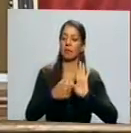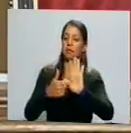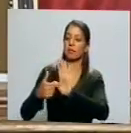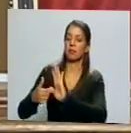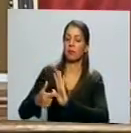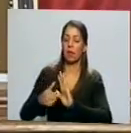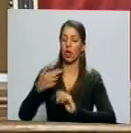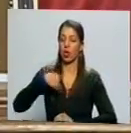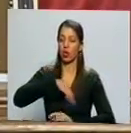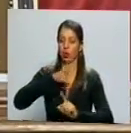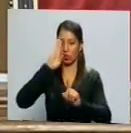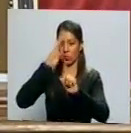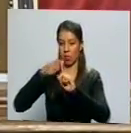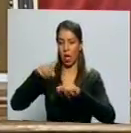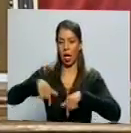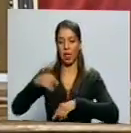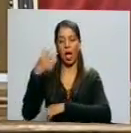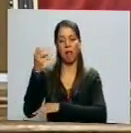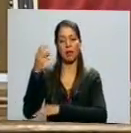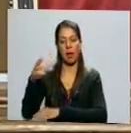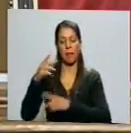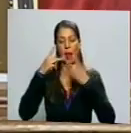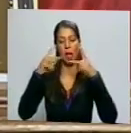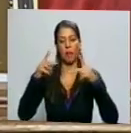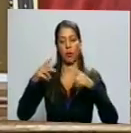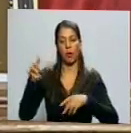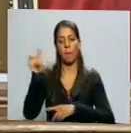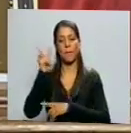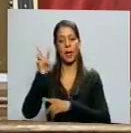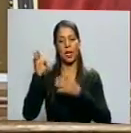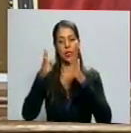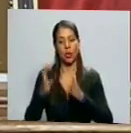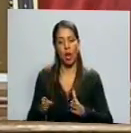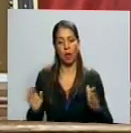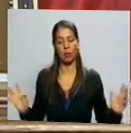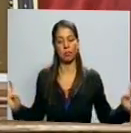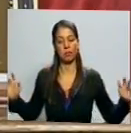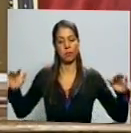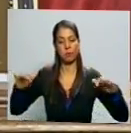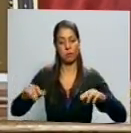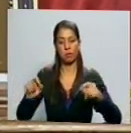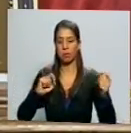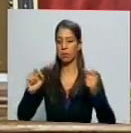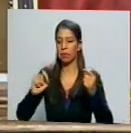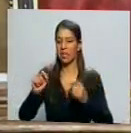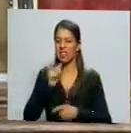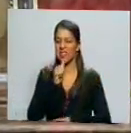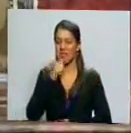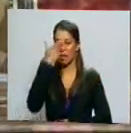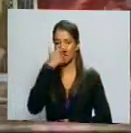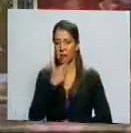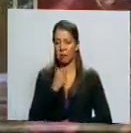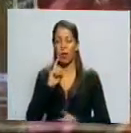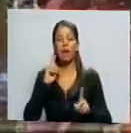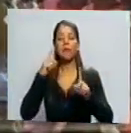estamos reunidos en Asamblea Popular los venezolanos, para discutir quiénes somos y hacia dónde